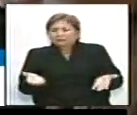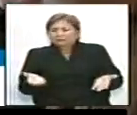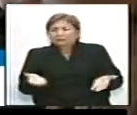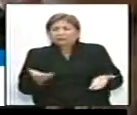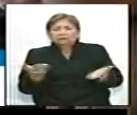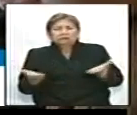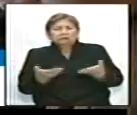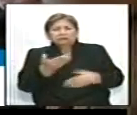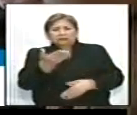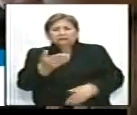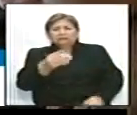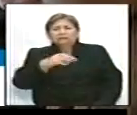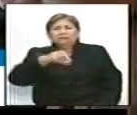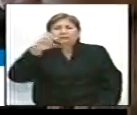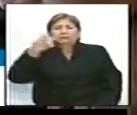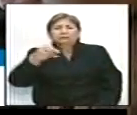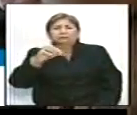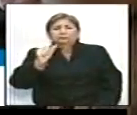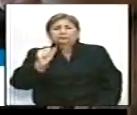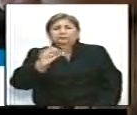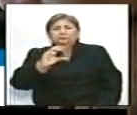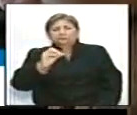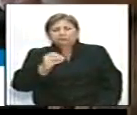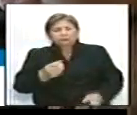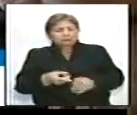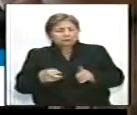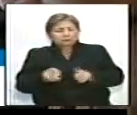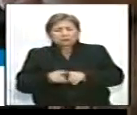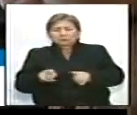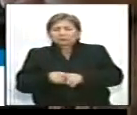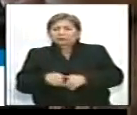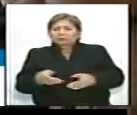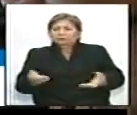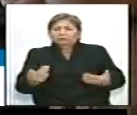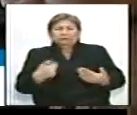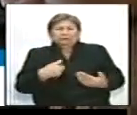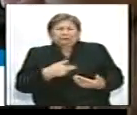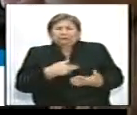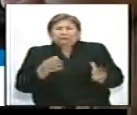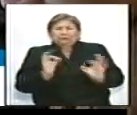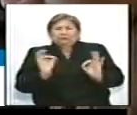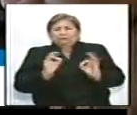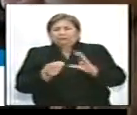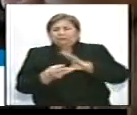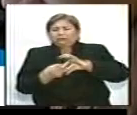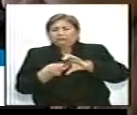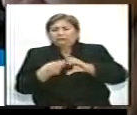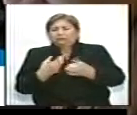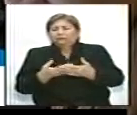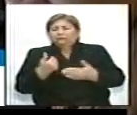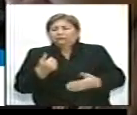Aquí, Cerro de Pasco, igualmente. No somos antemineros de ninguna manera.